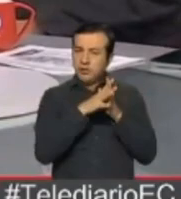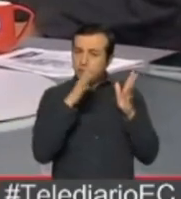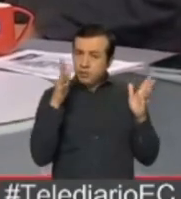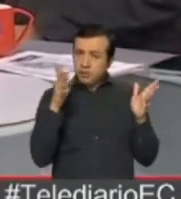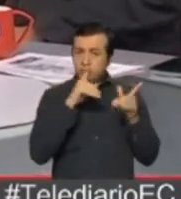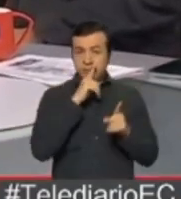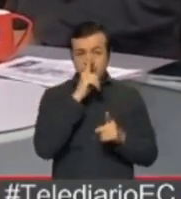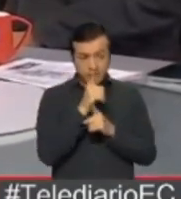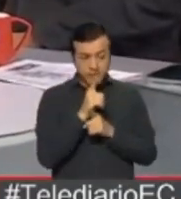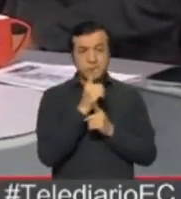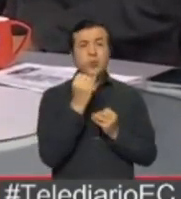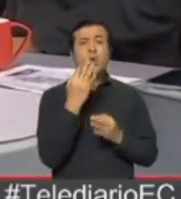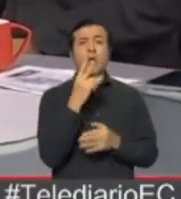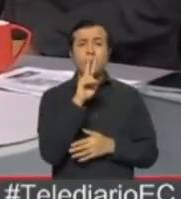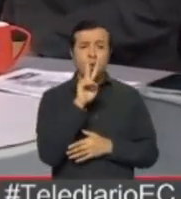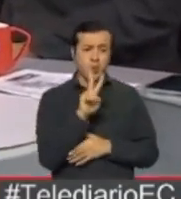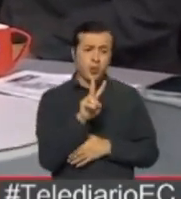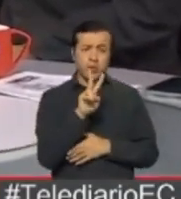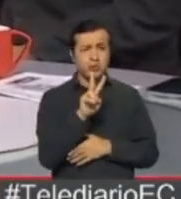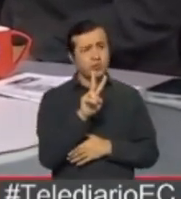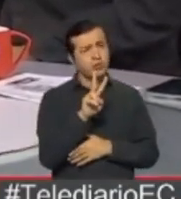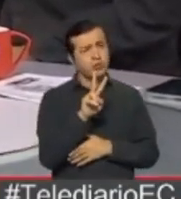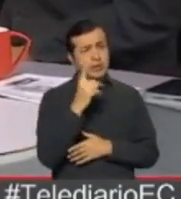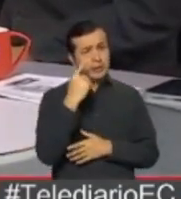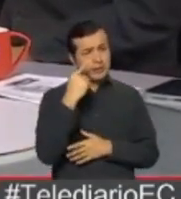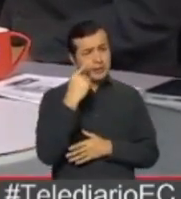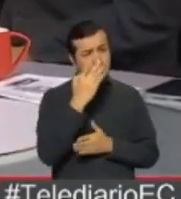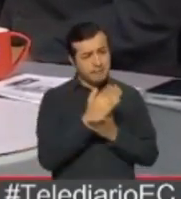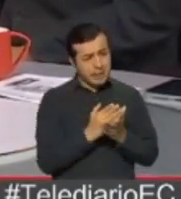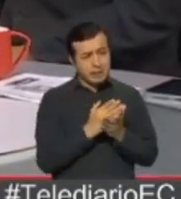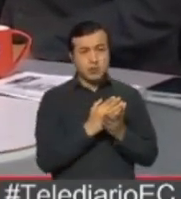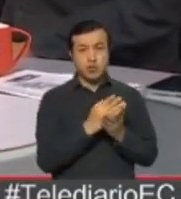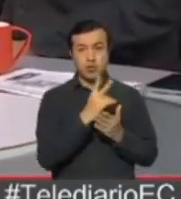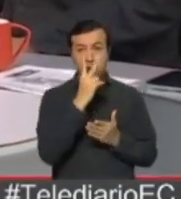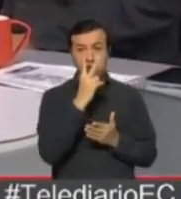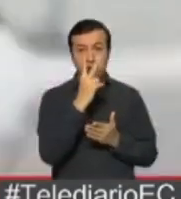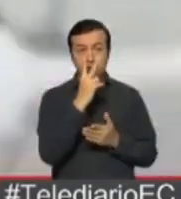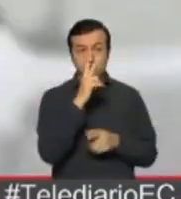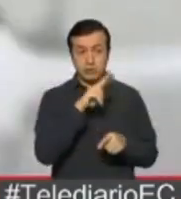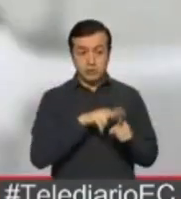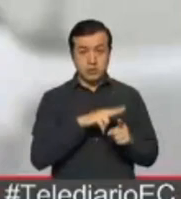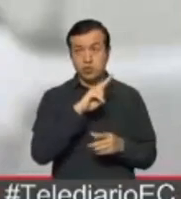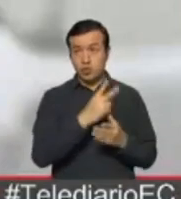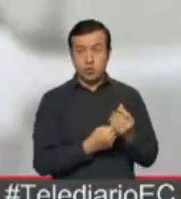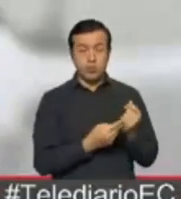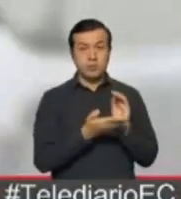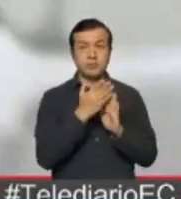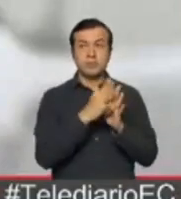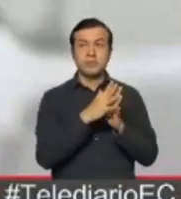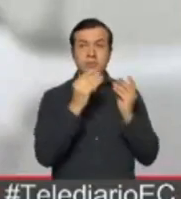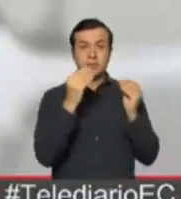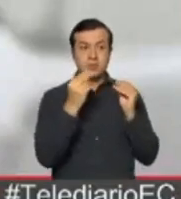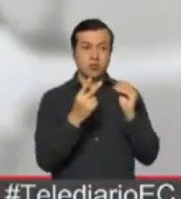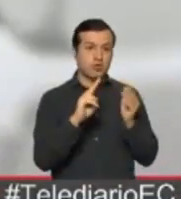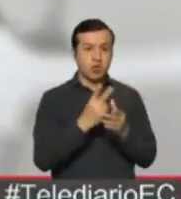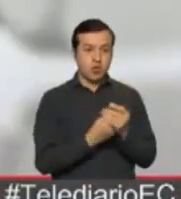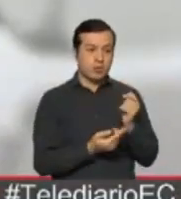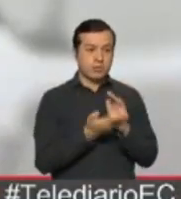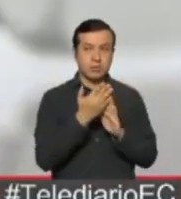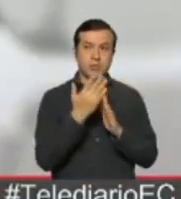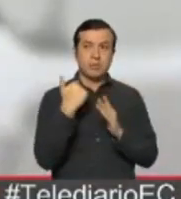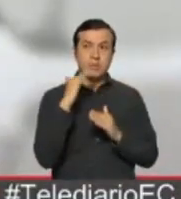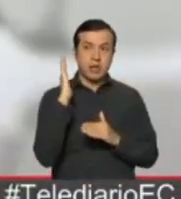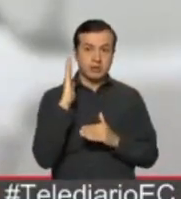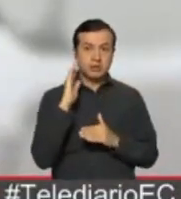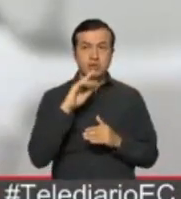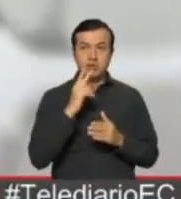torno a dos y dos y medio viajes por por día es decir duplicamos el número de lo que somos